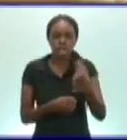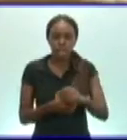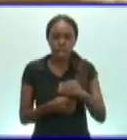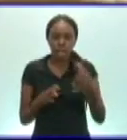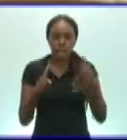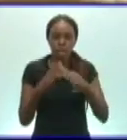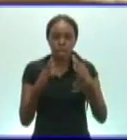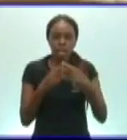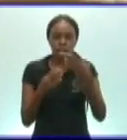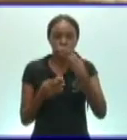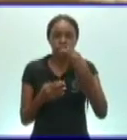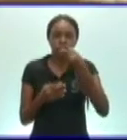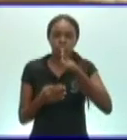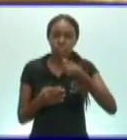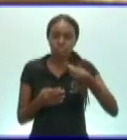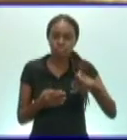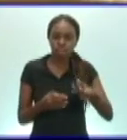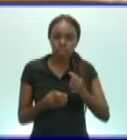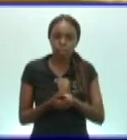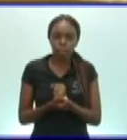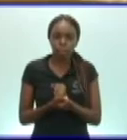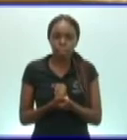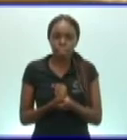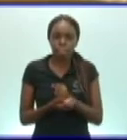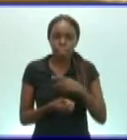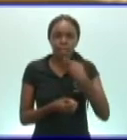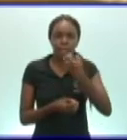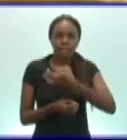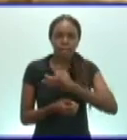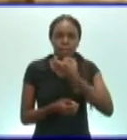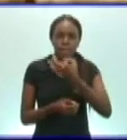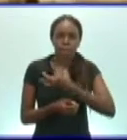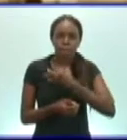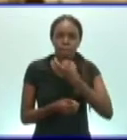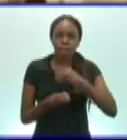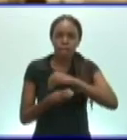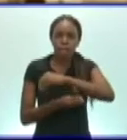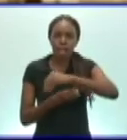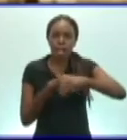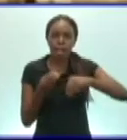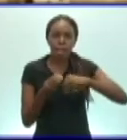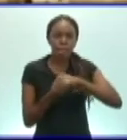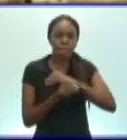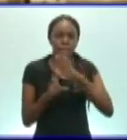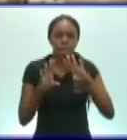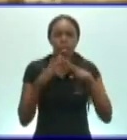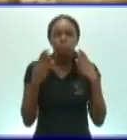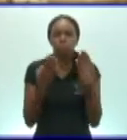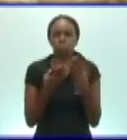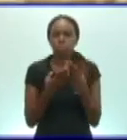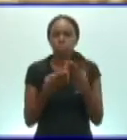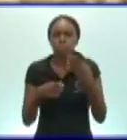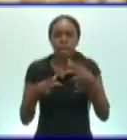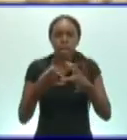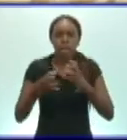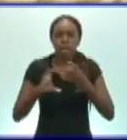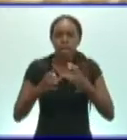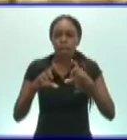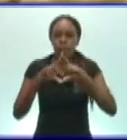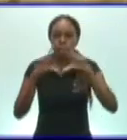Central Azucarero y les da a conocer una decisión que cambiará para siempre la estructura social de la isla.